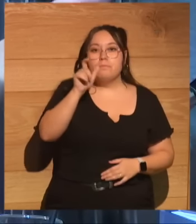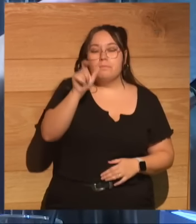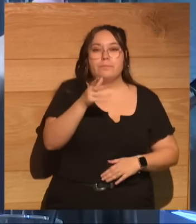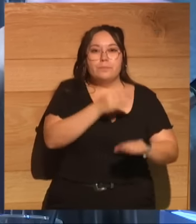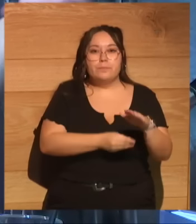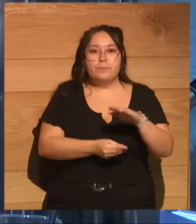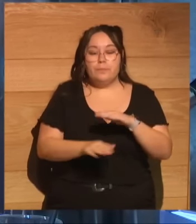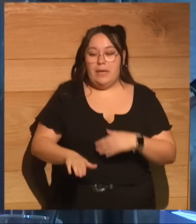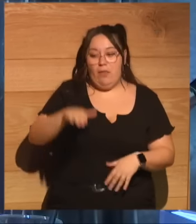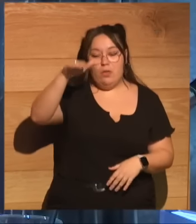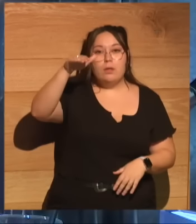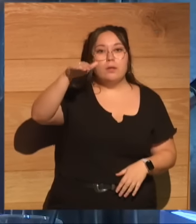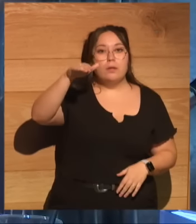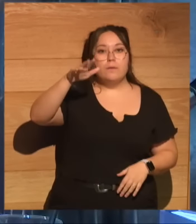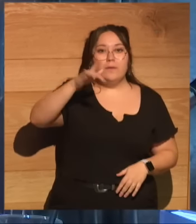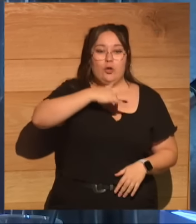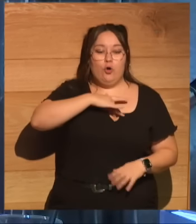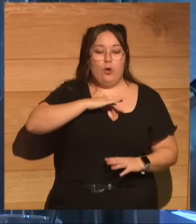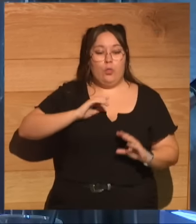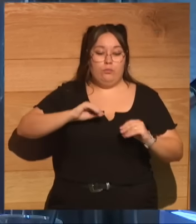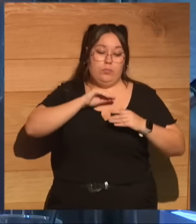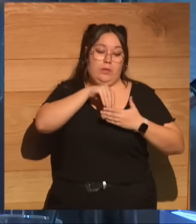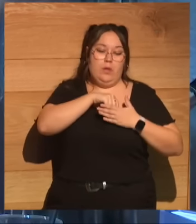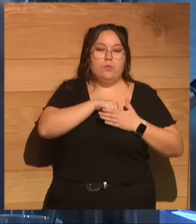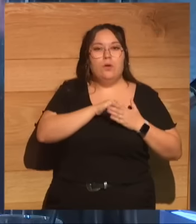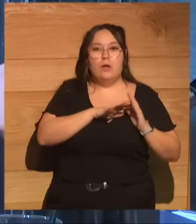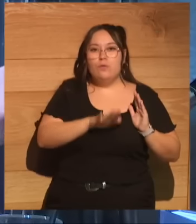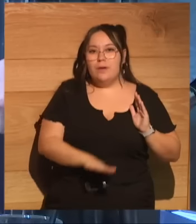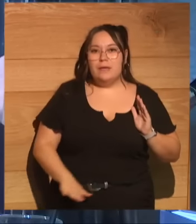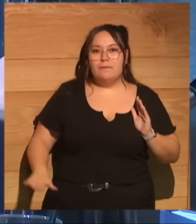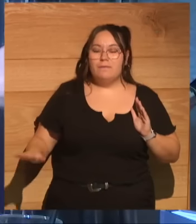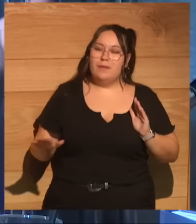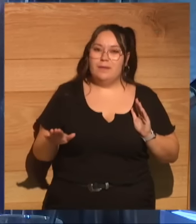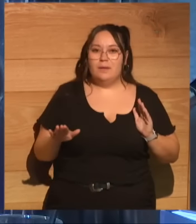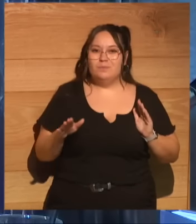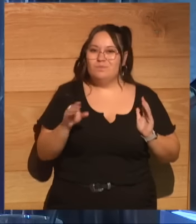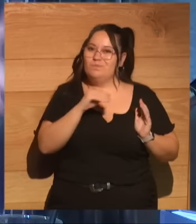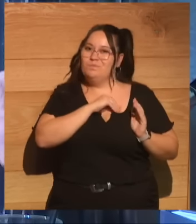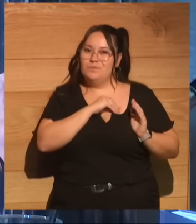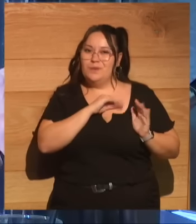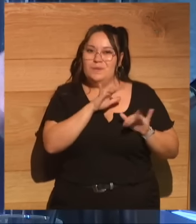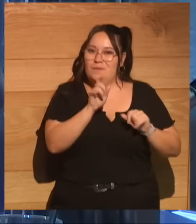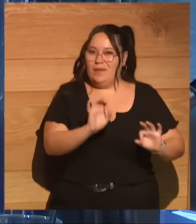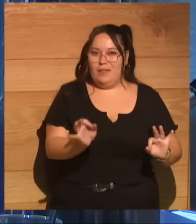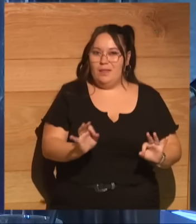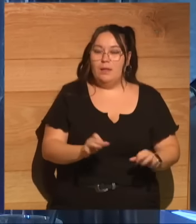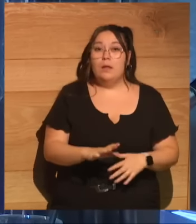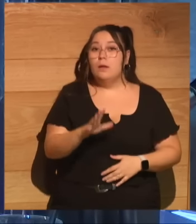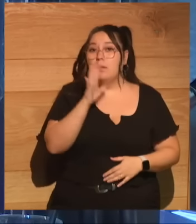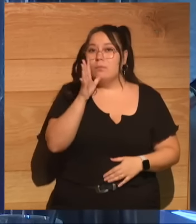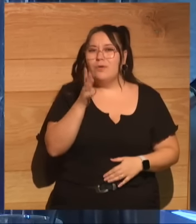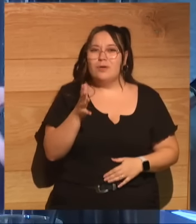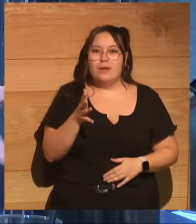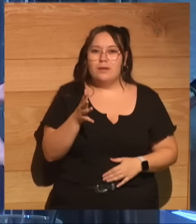persona que en el interior de su corazón tiene una infancia muy desdichada y muy infeliz. ¿Por qué? Porque tiene